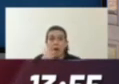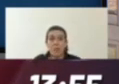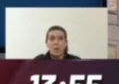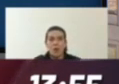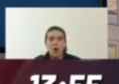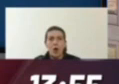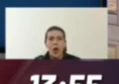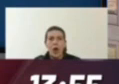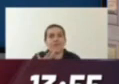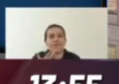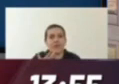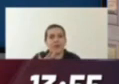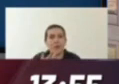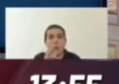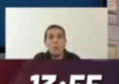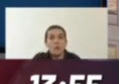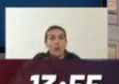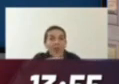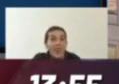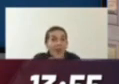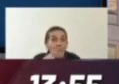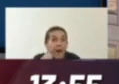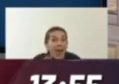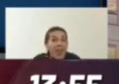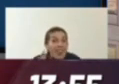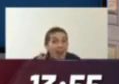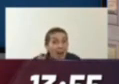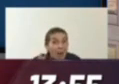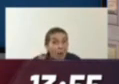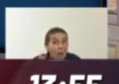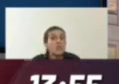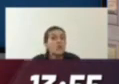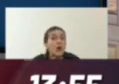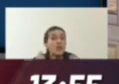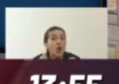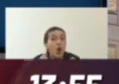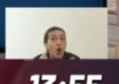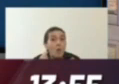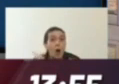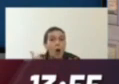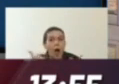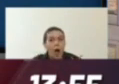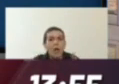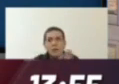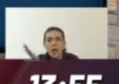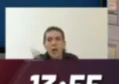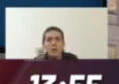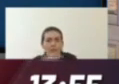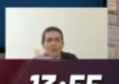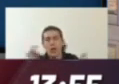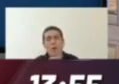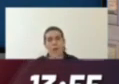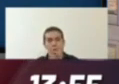Tengan en cuenta este dato para que se den cuenta de cómo está circulando el virus. Y para que